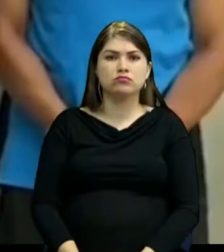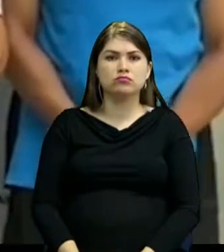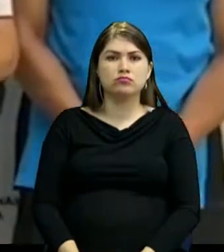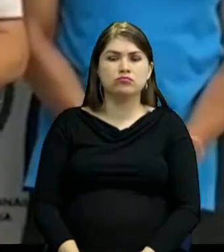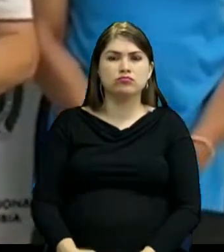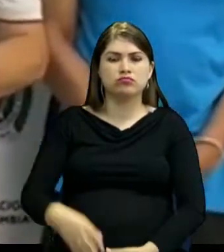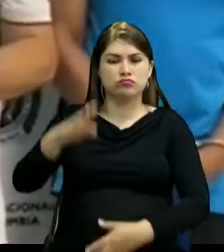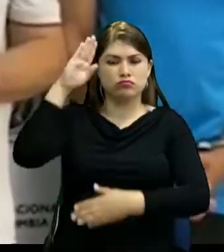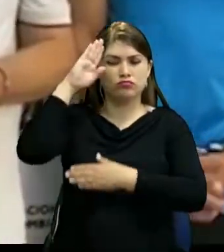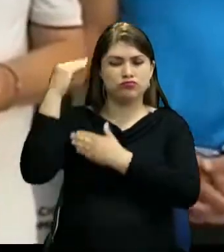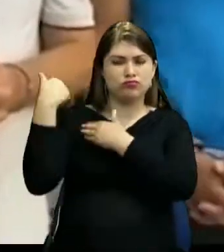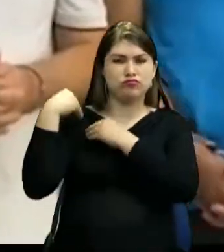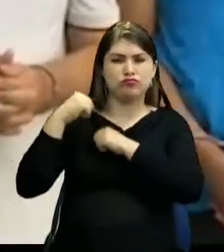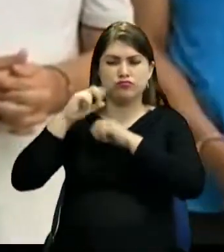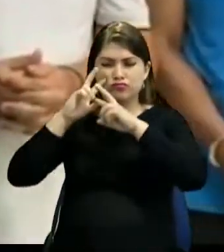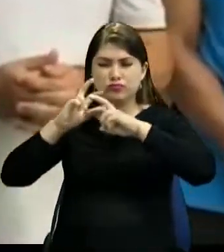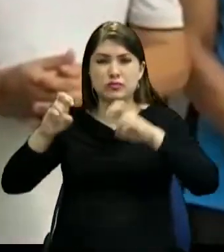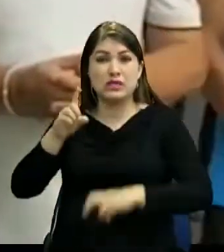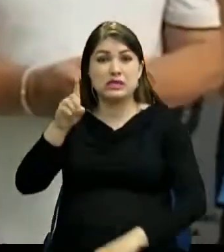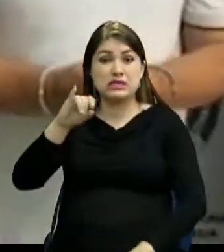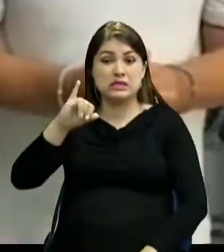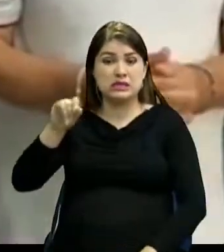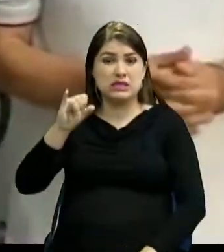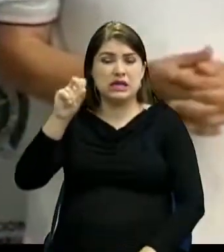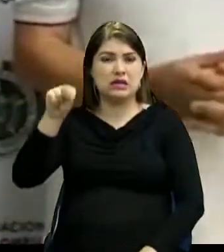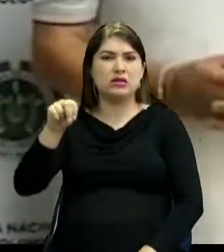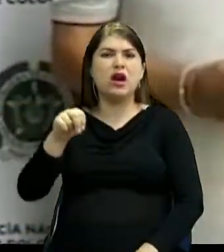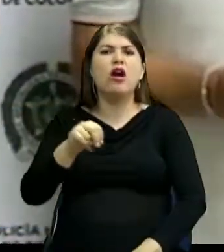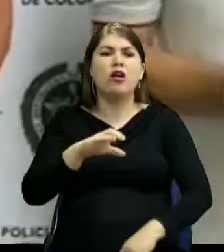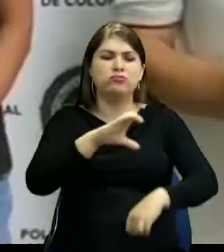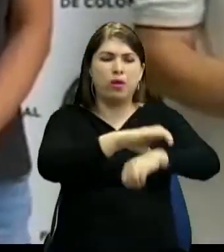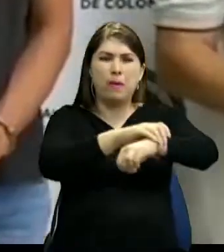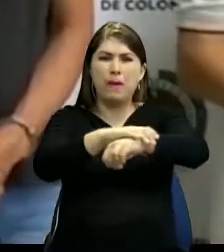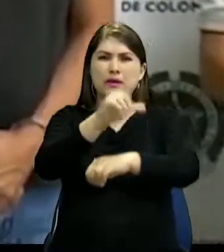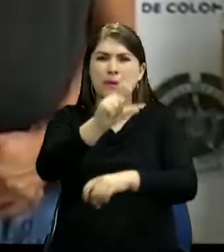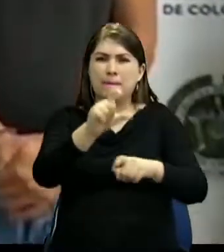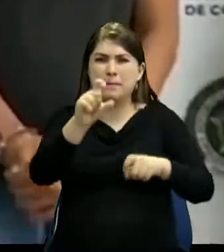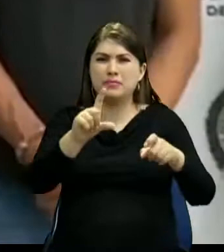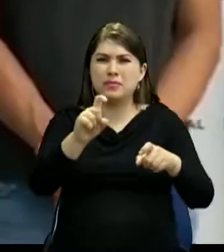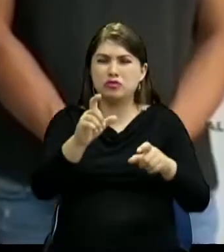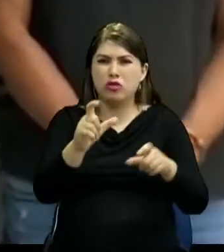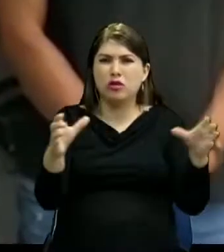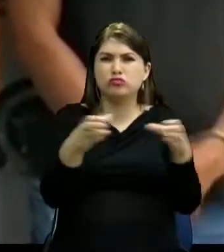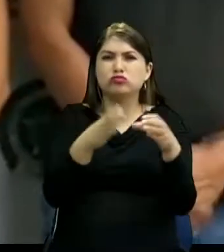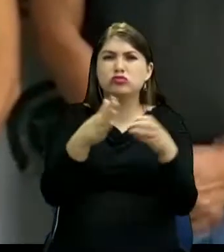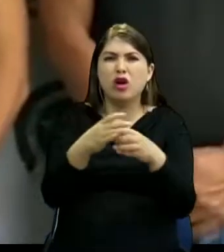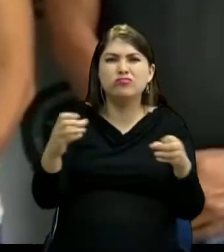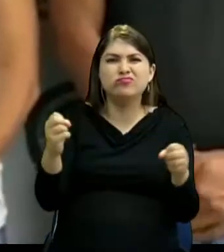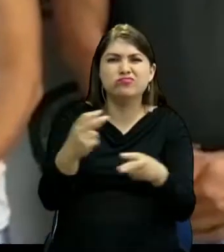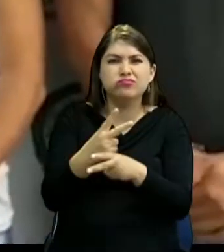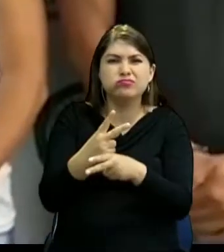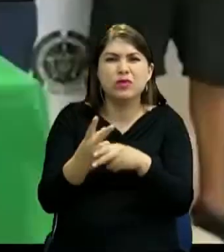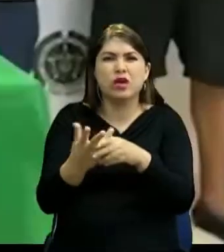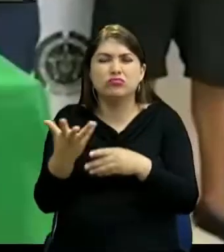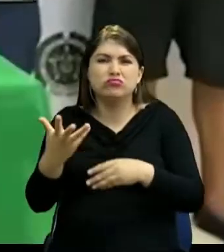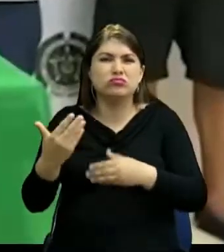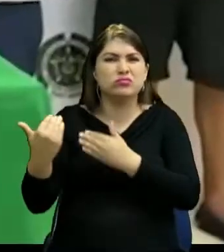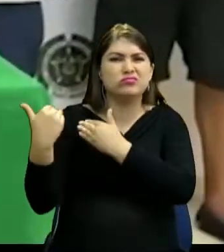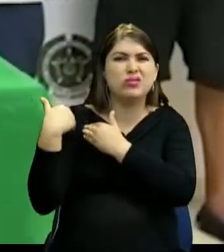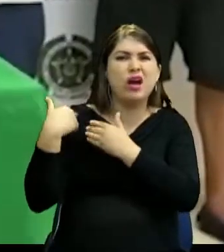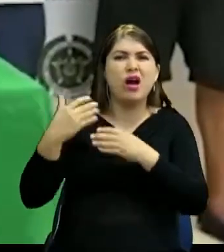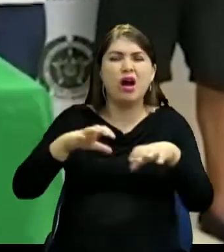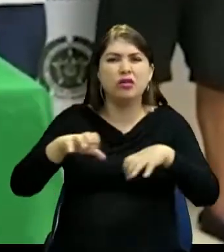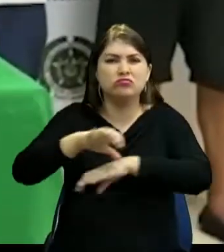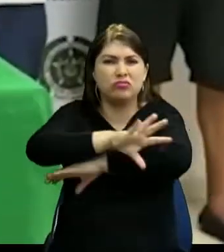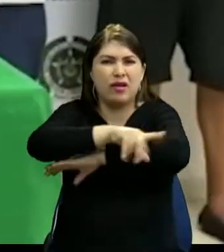Uniformados de la Seccional de Investigación Criminal Sijín lograron la captura de 6 personas y la desarticulación del grupo de delincuencia común organizado Los Tatucos por los